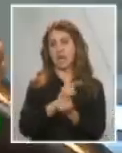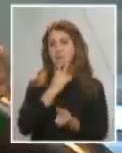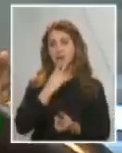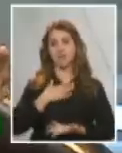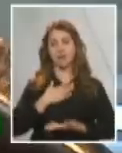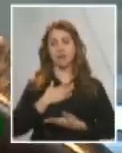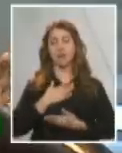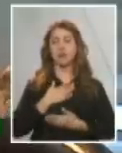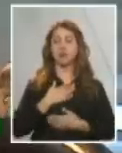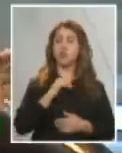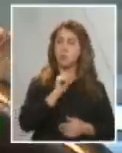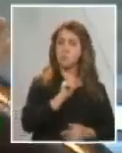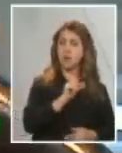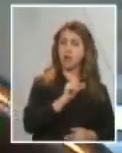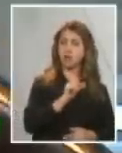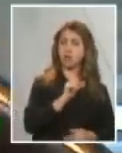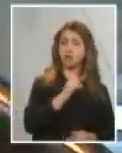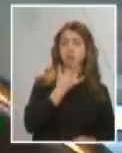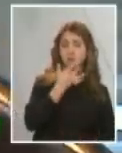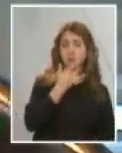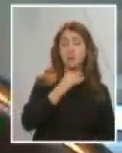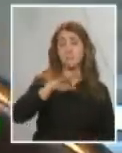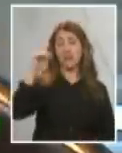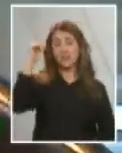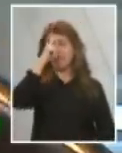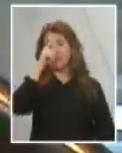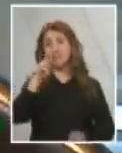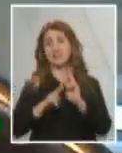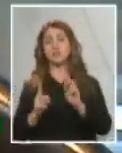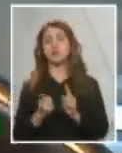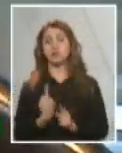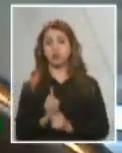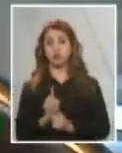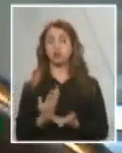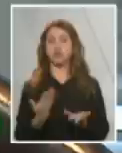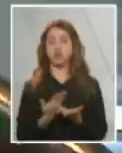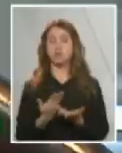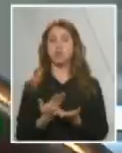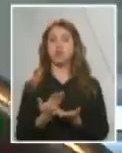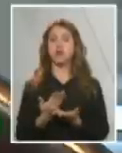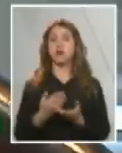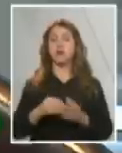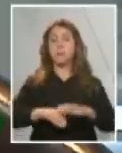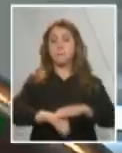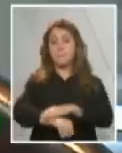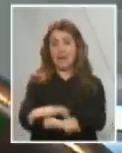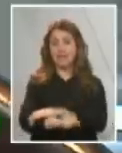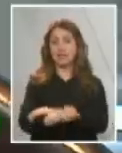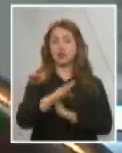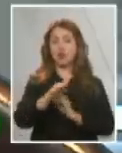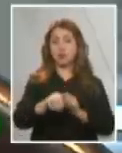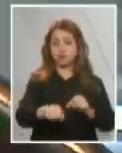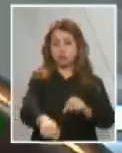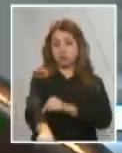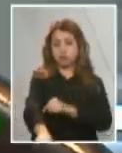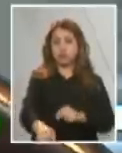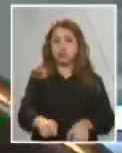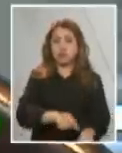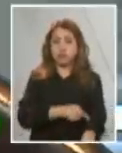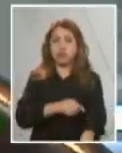desde lo menos complejo hasta lo más complejo, que es lo que hacemos nosotros, con plástico moldeado, con barras de metal,